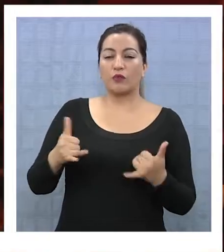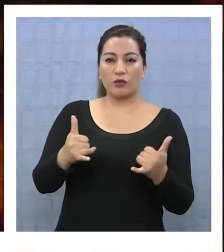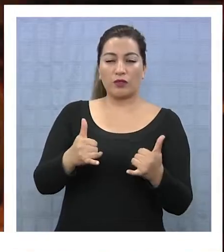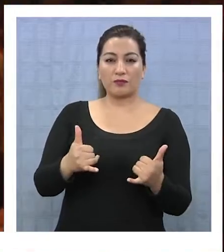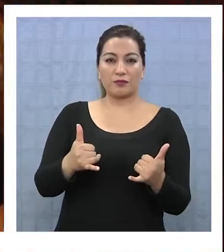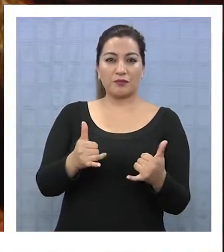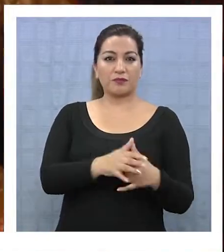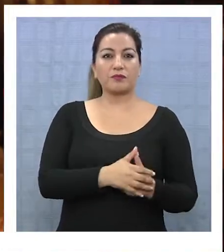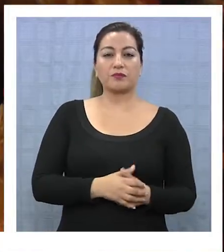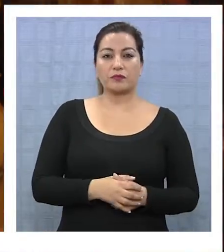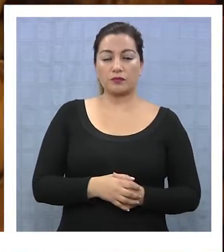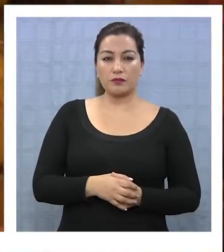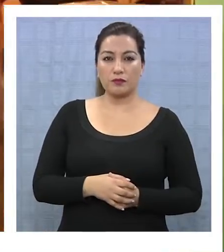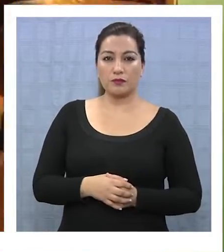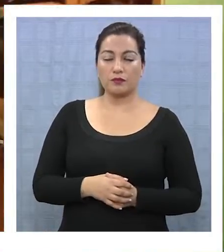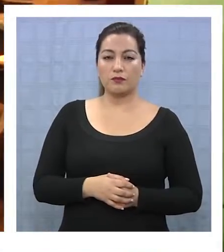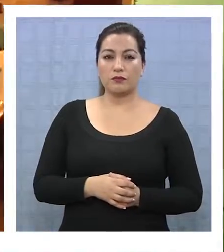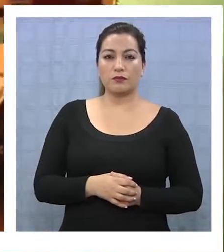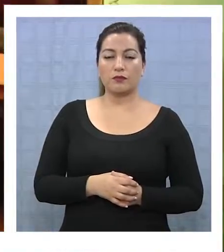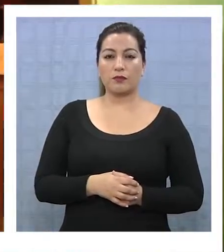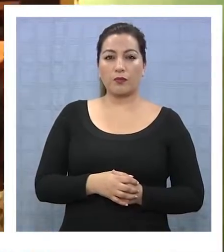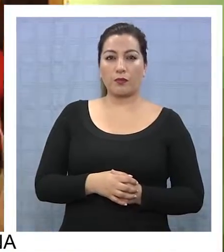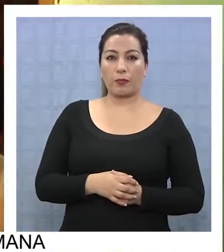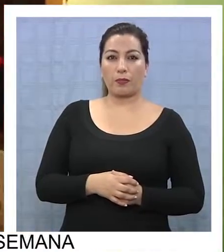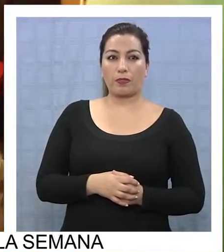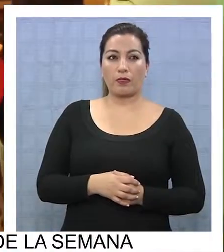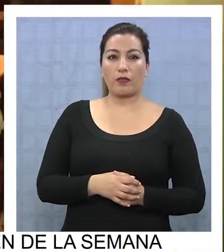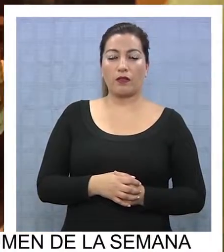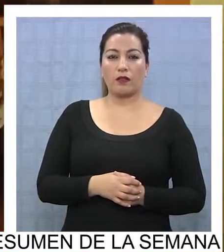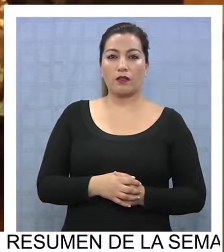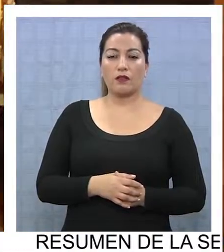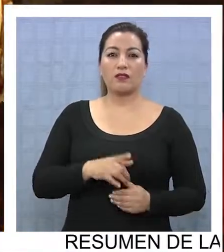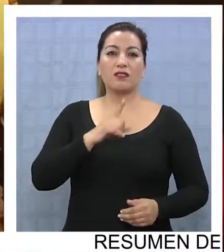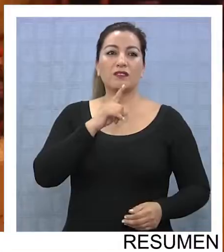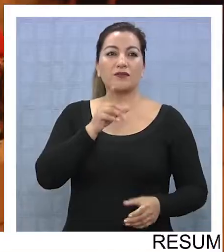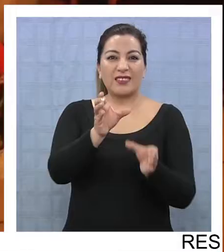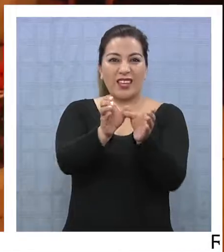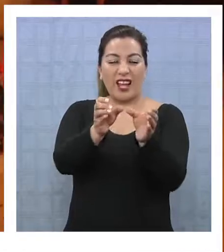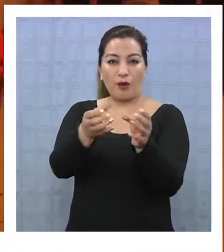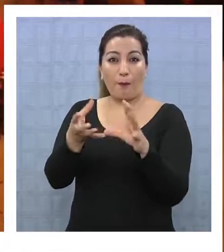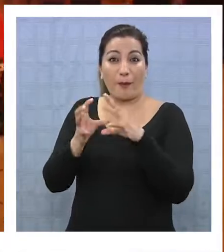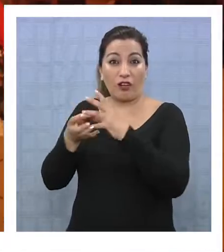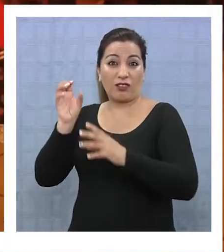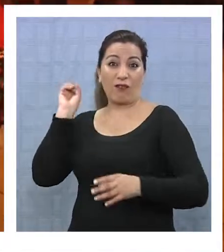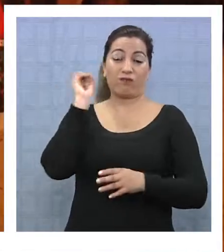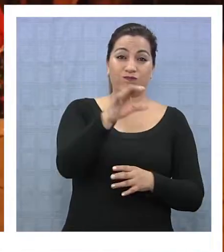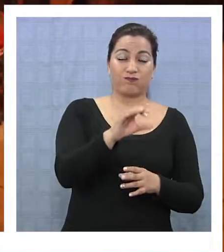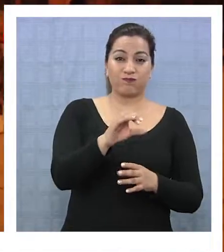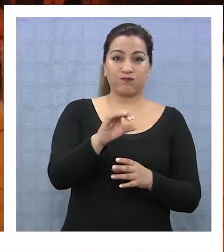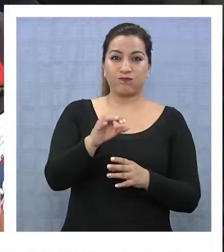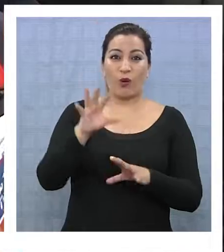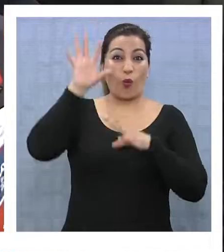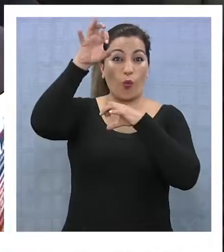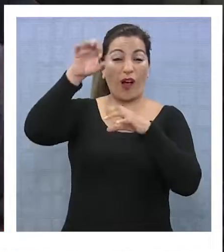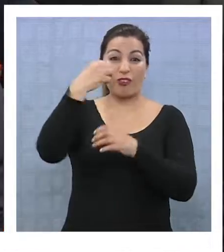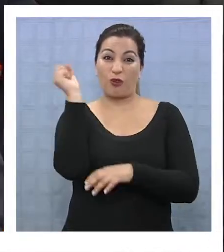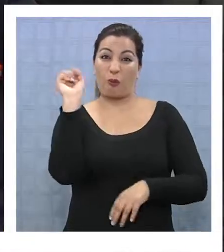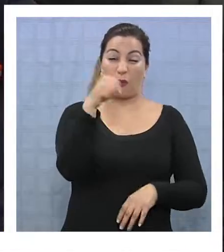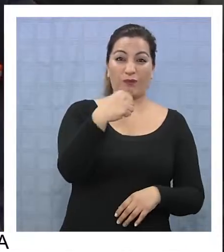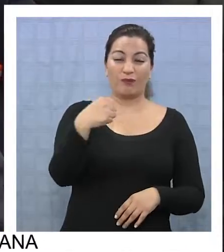típicos, ya sea puntualmente los tarros, tiro al tarro, los gatitos porfiados,